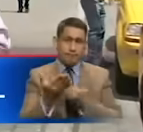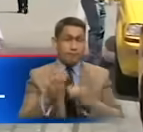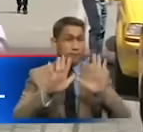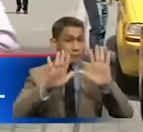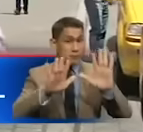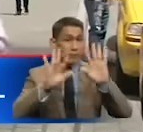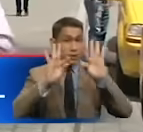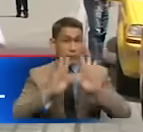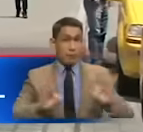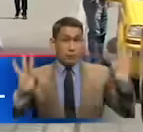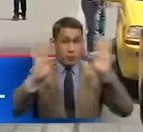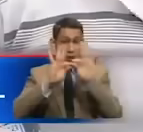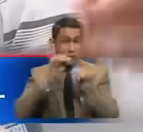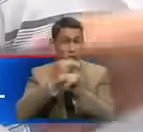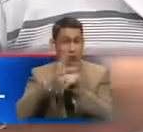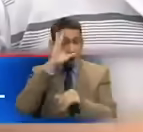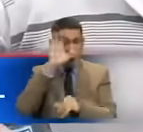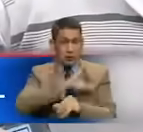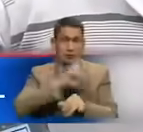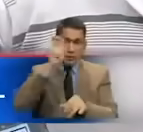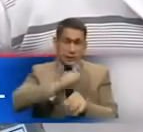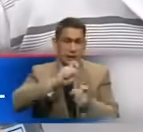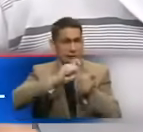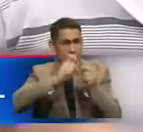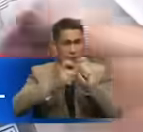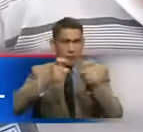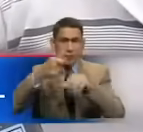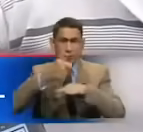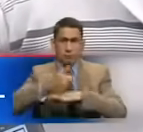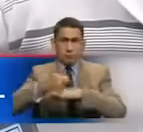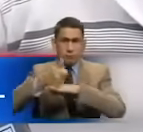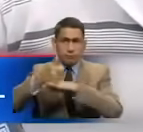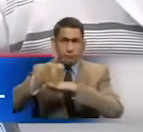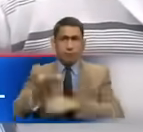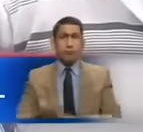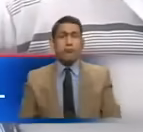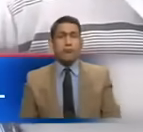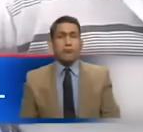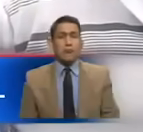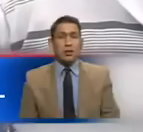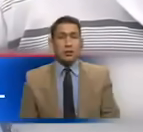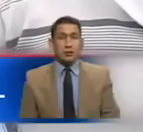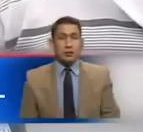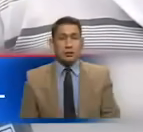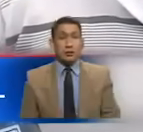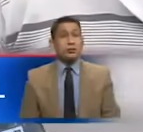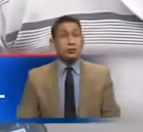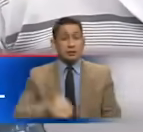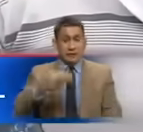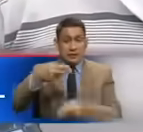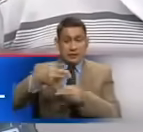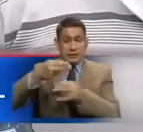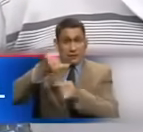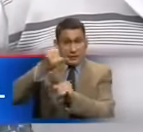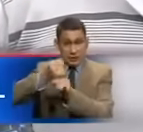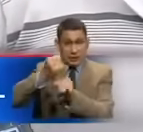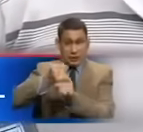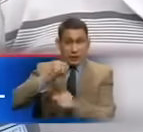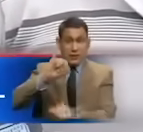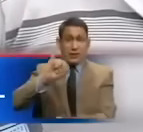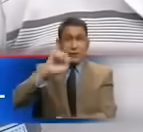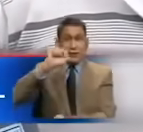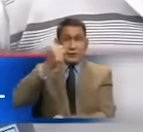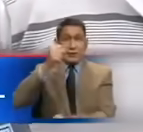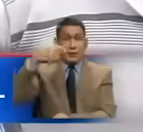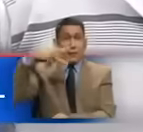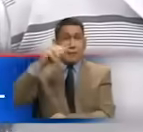que depurar la institución policial. Lo que ustedes vieron en Metástasis, nosotros lo hemos vivido en el Ispol. Cuando se hablaba en Metástasis,